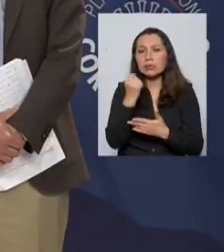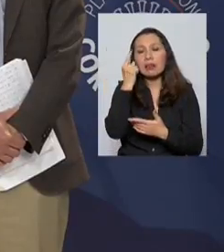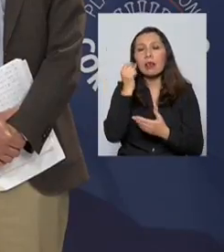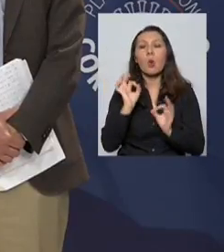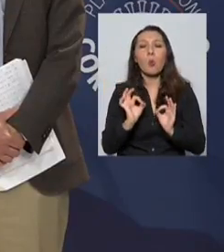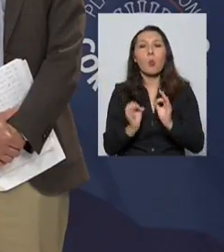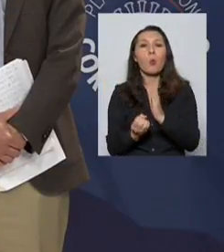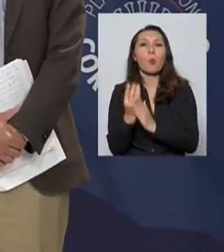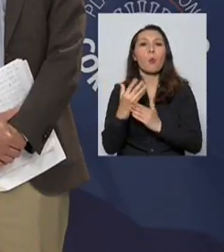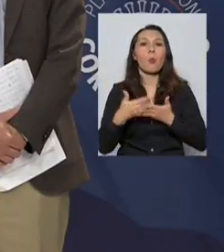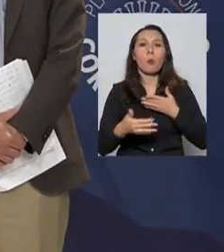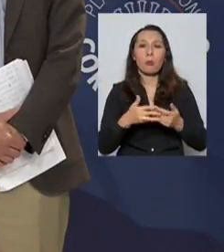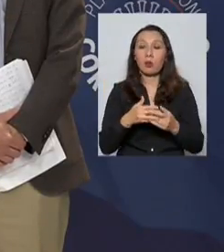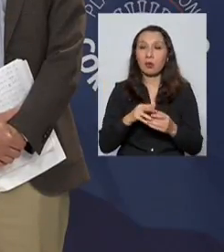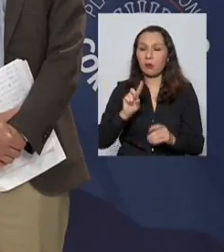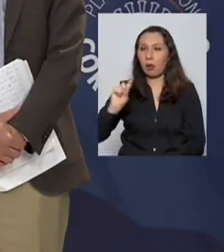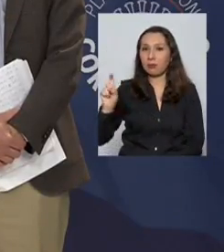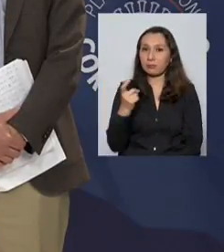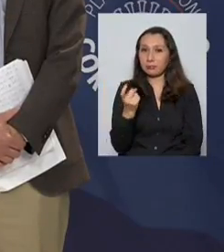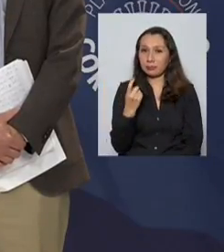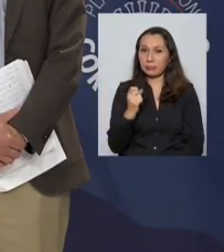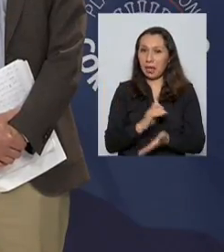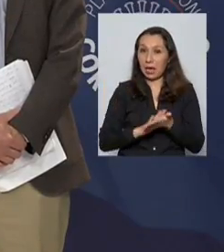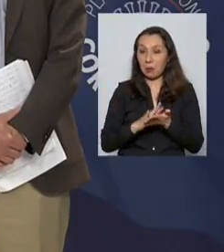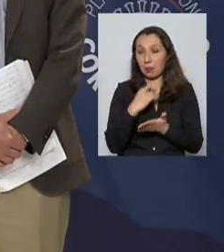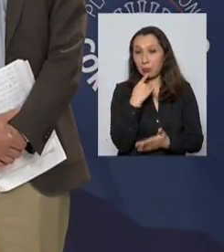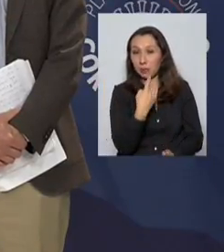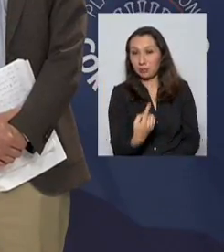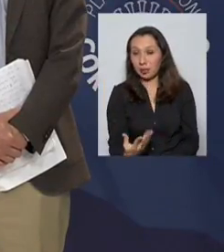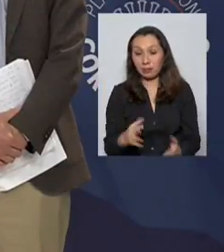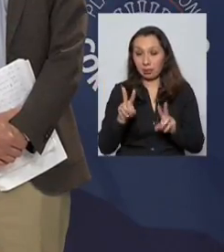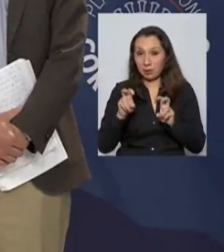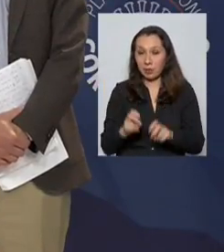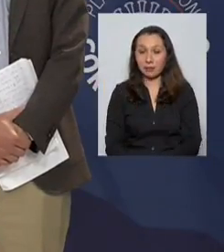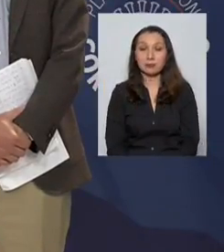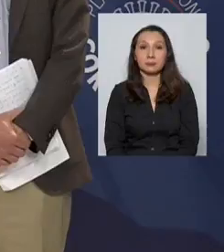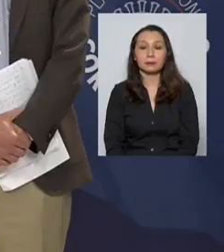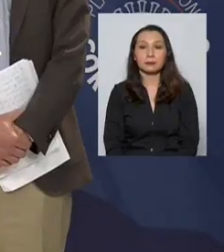normalidad. ¿Hay alguna autocrítica también respecto a ese tipo de ejemplos, ministro?